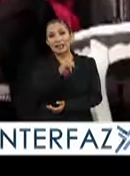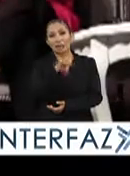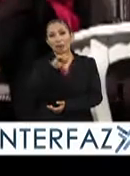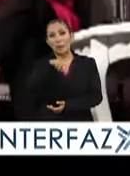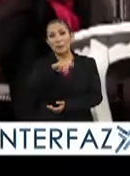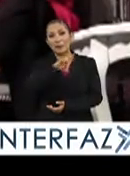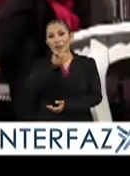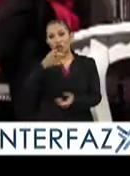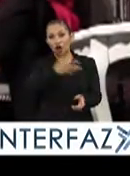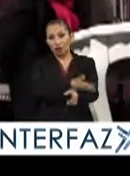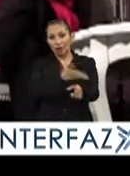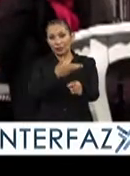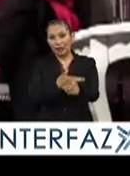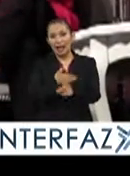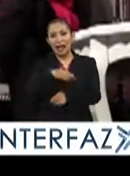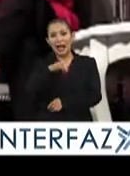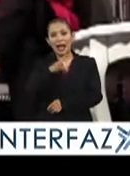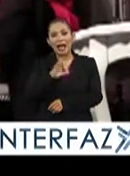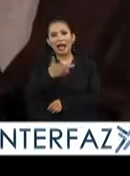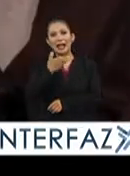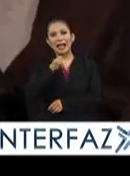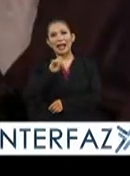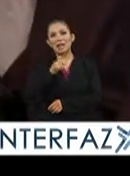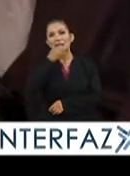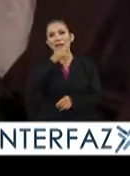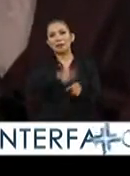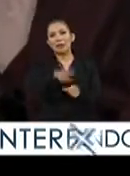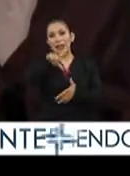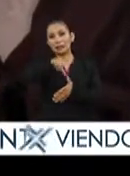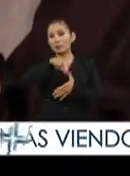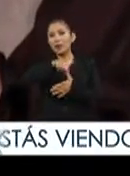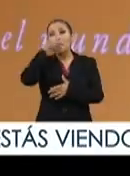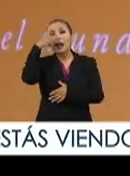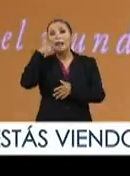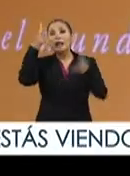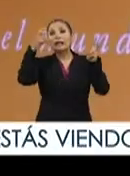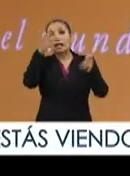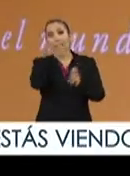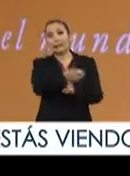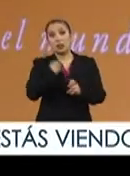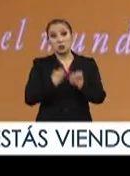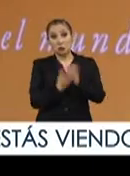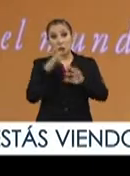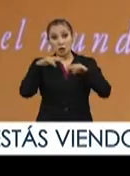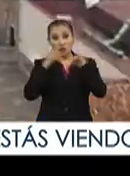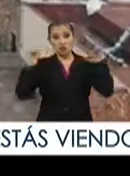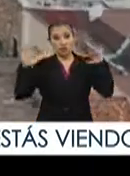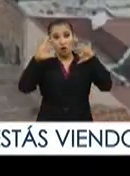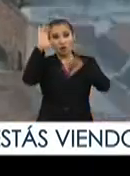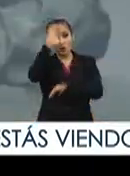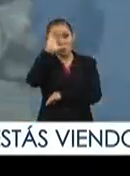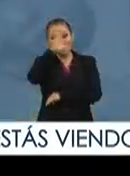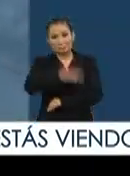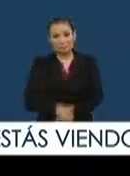Domínguez, coordinadora del Hey Festival América Latina, para platicarnos sobre este innovador encuentro